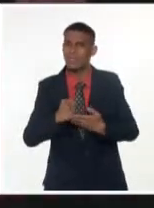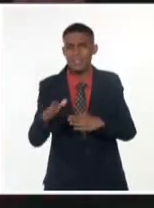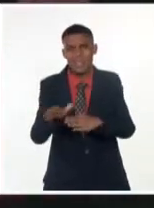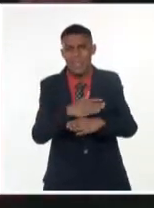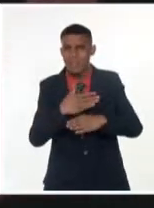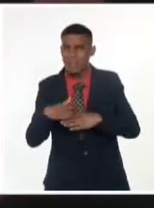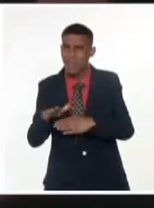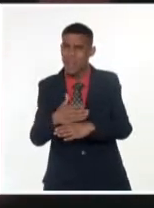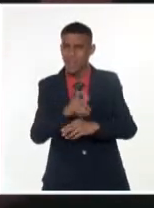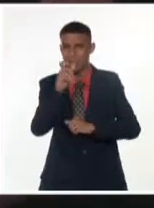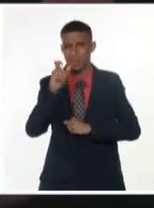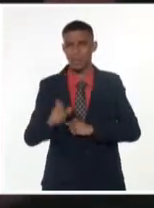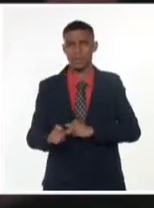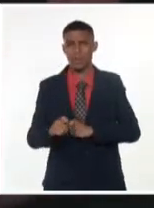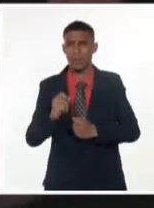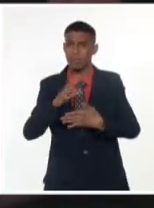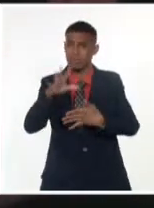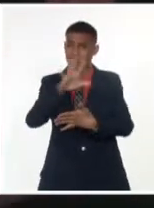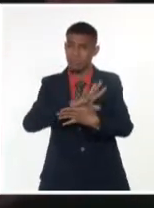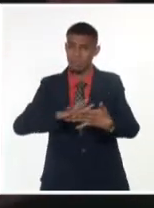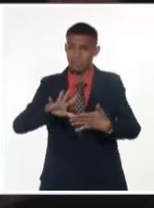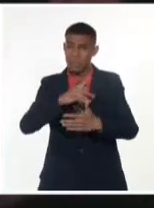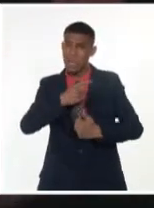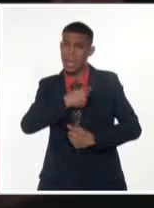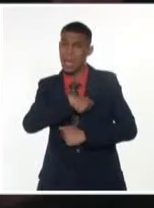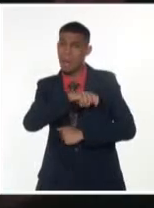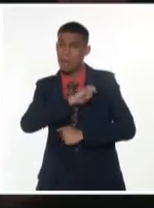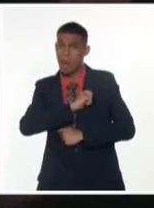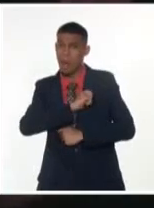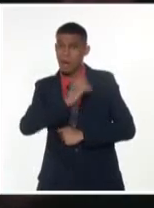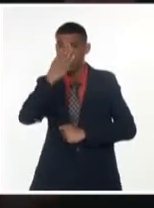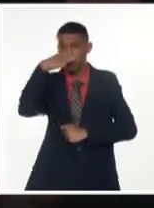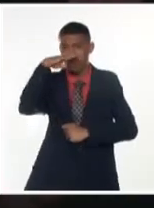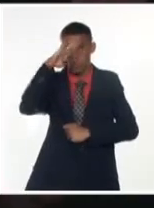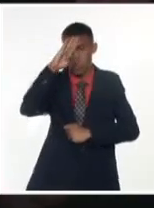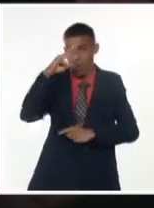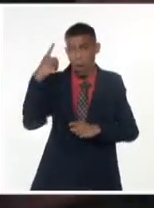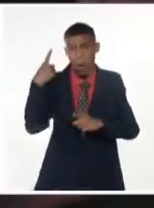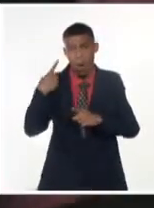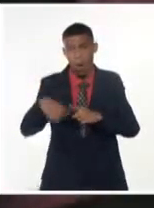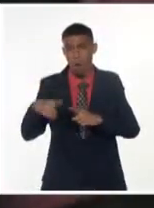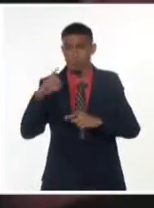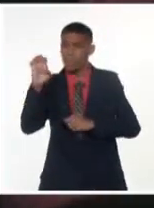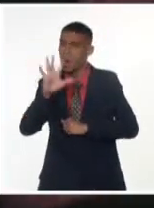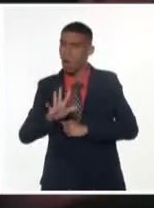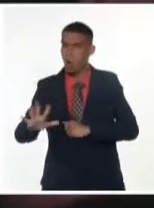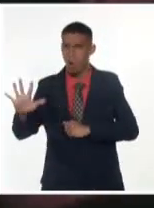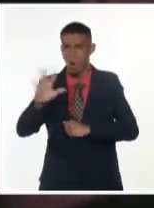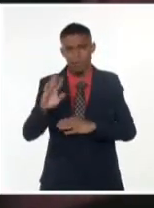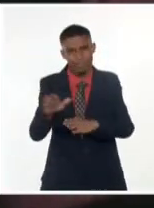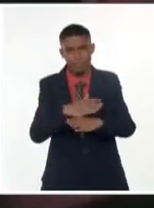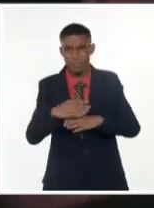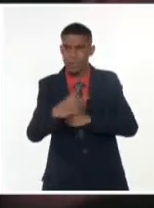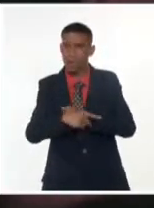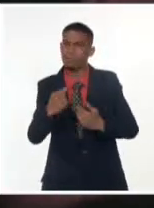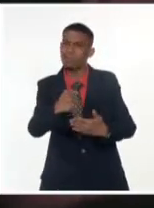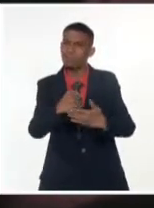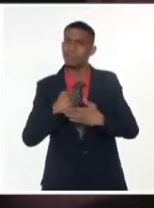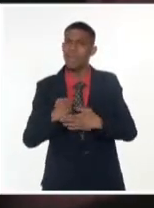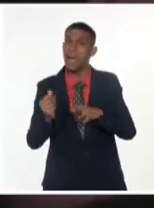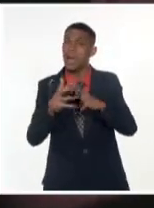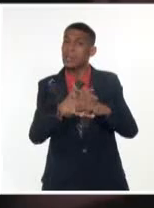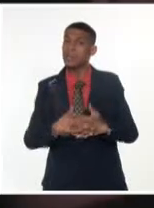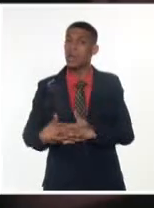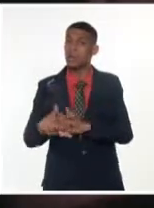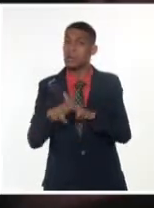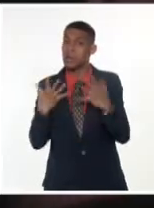América Latina, aquí en España, y una atención mediática incluso de medios, no necesariamente afines a Cuba, que